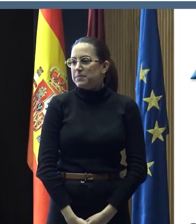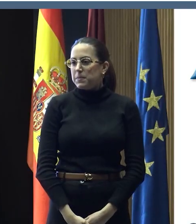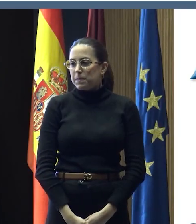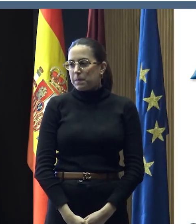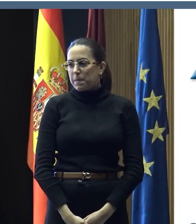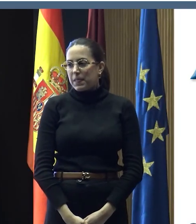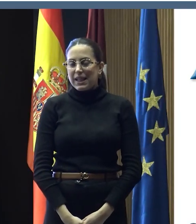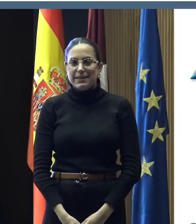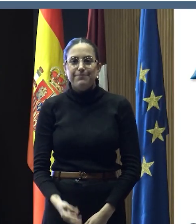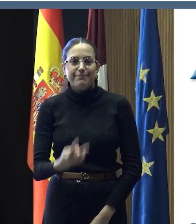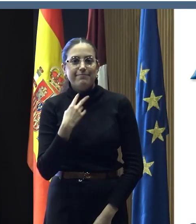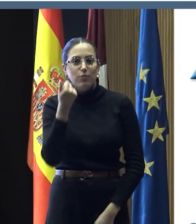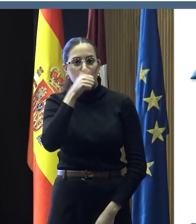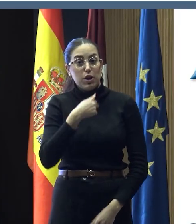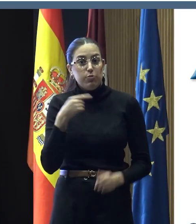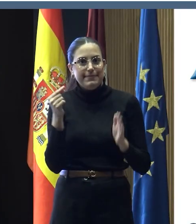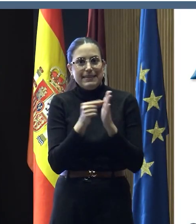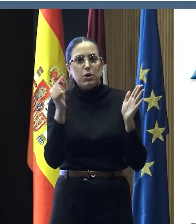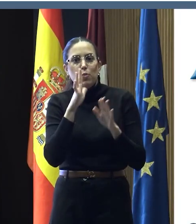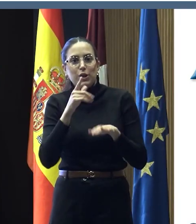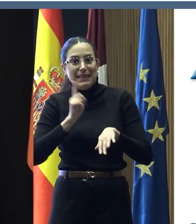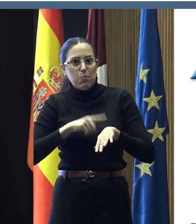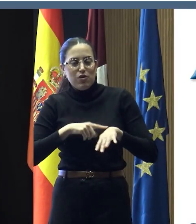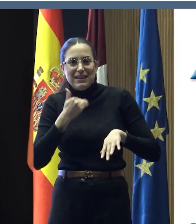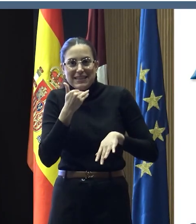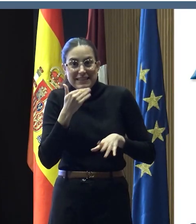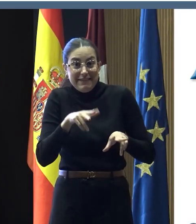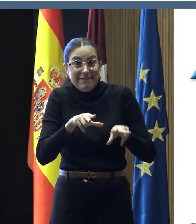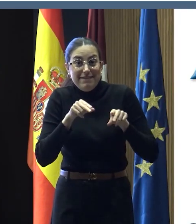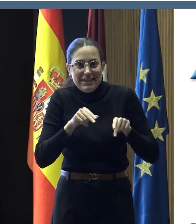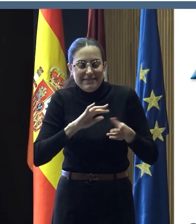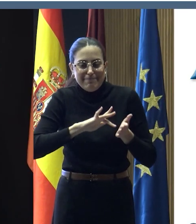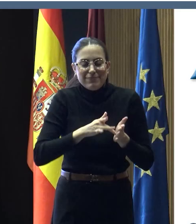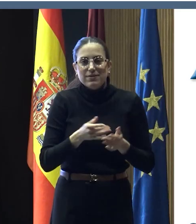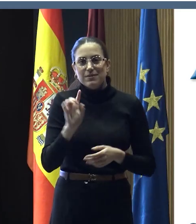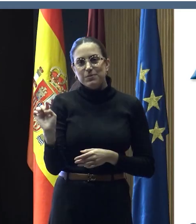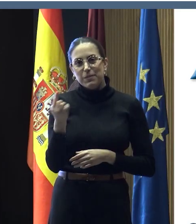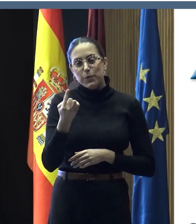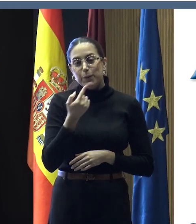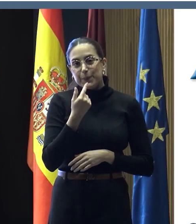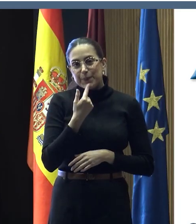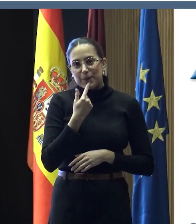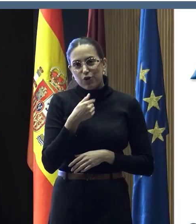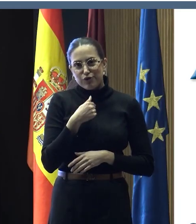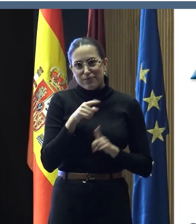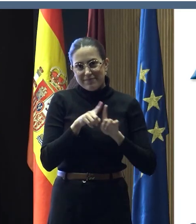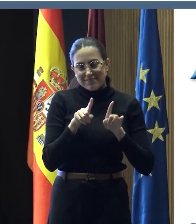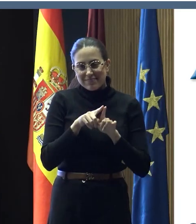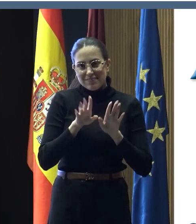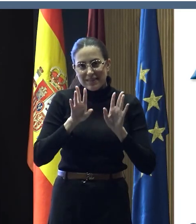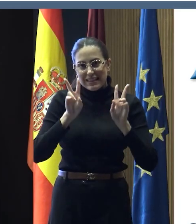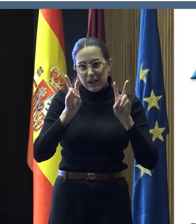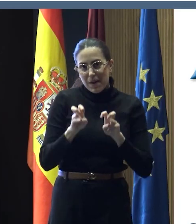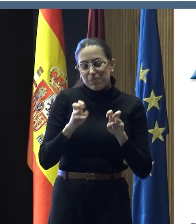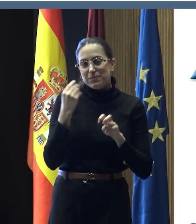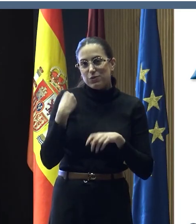Bueno, voy rápido porque me parece que el tiempo se está agotando. En primer lugar, simplemente decir que me ha sorprendido